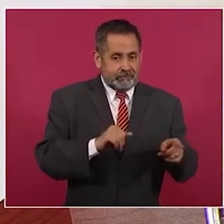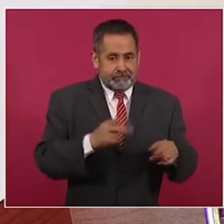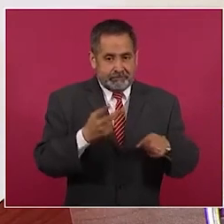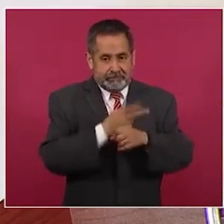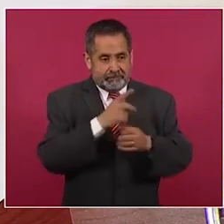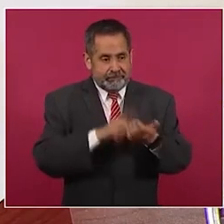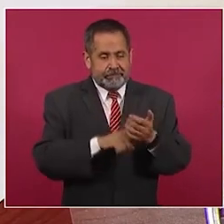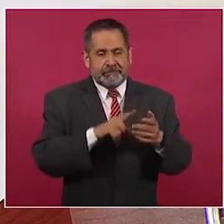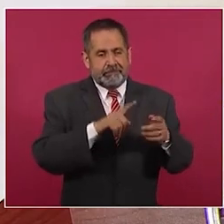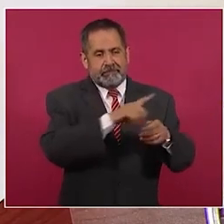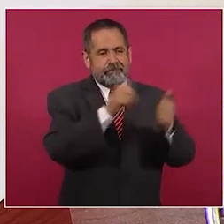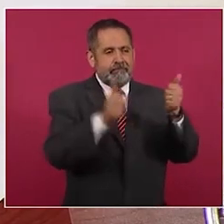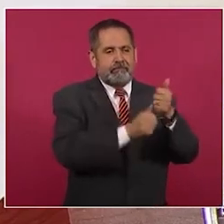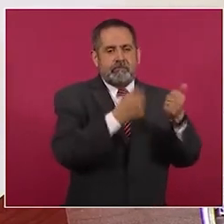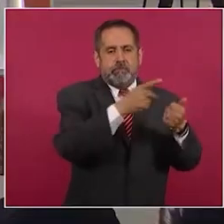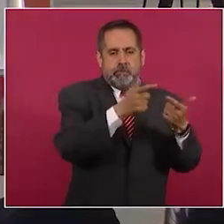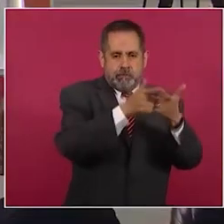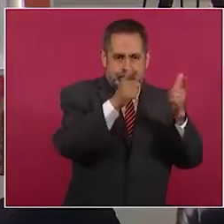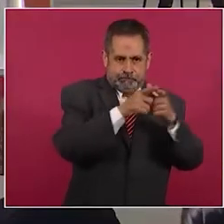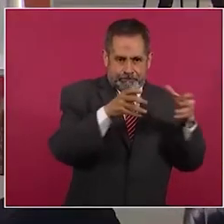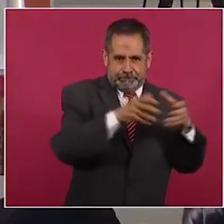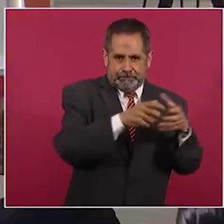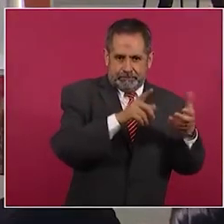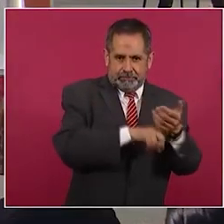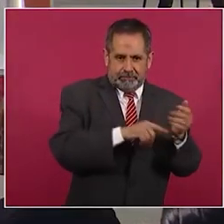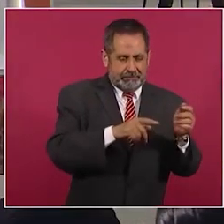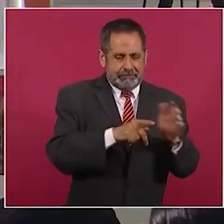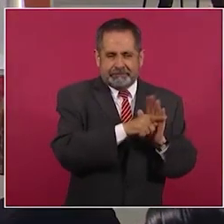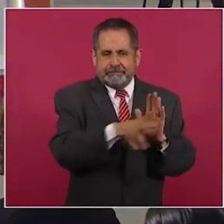del grupo conservador.